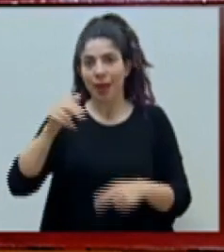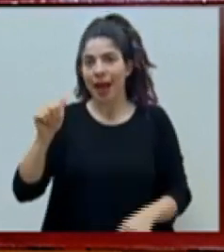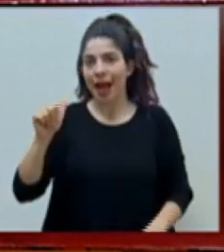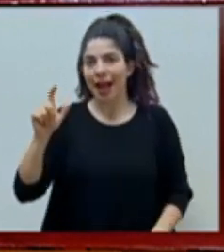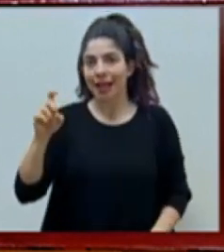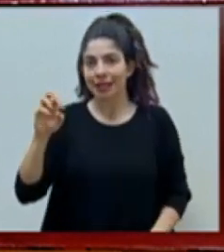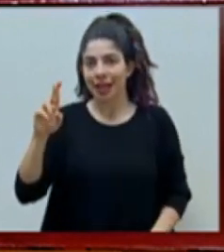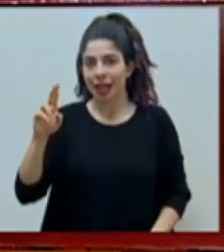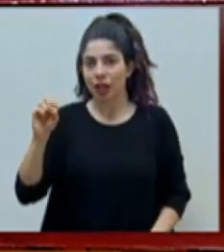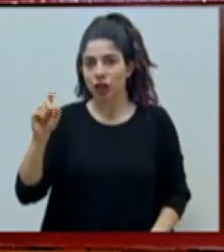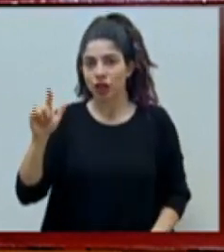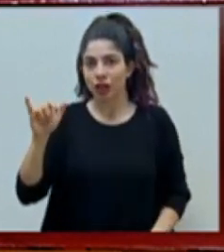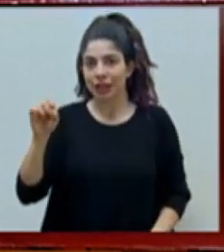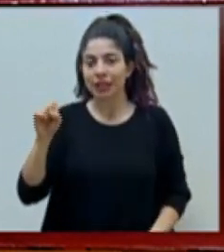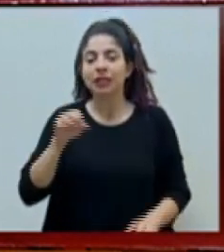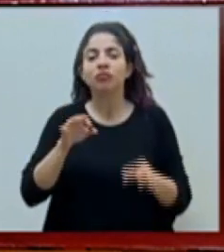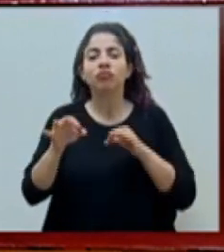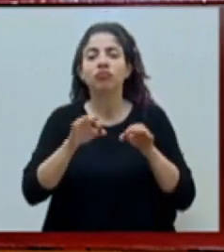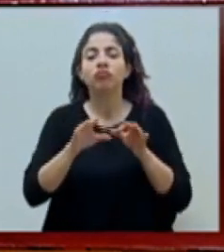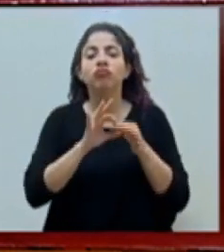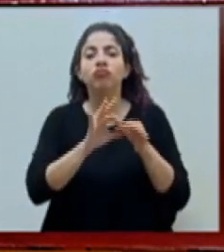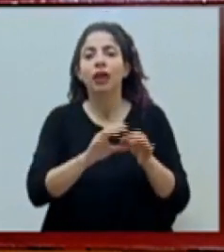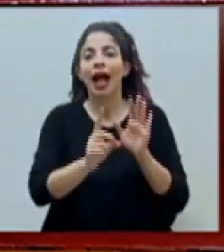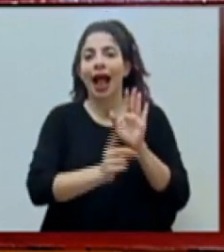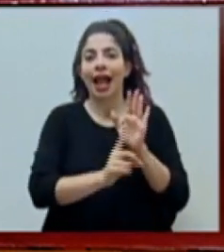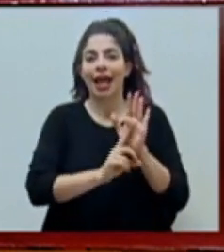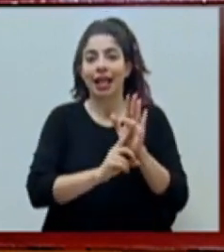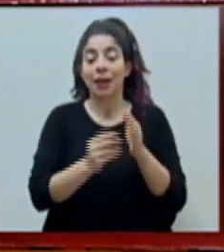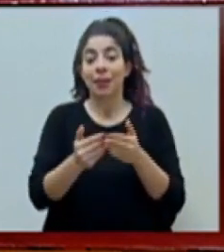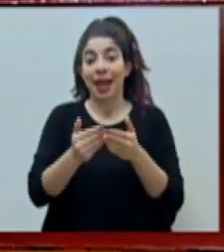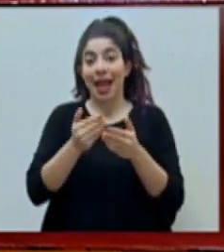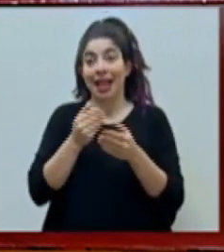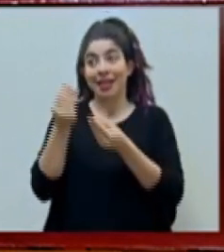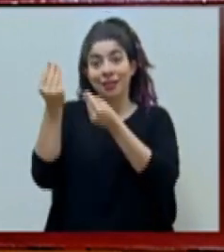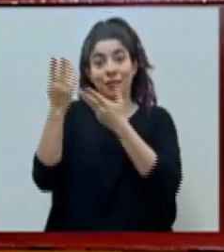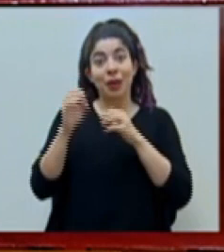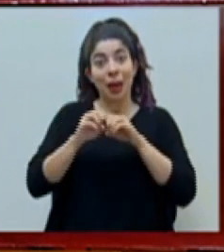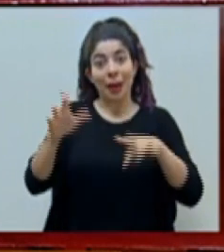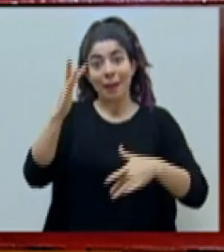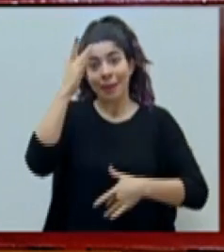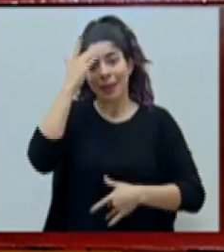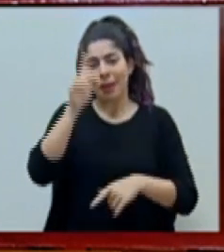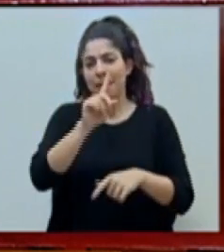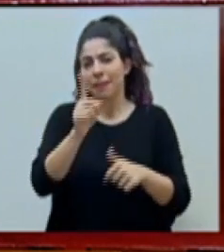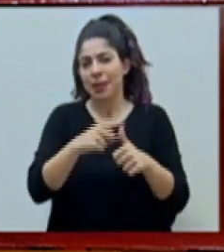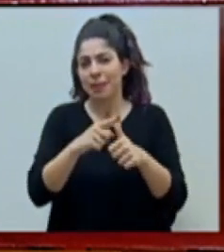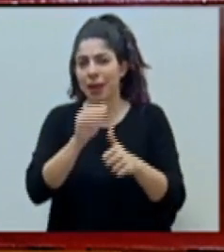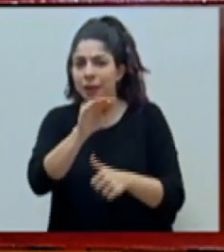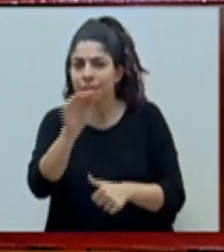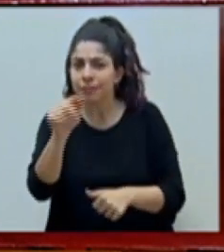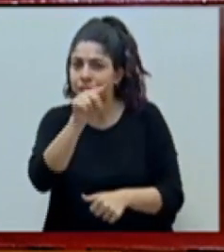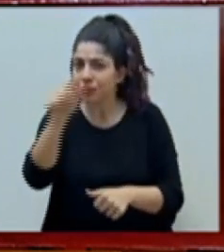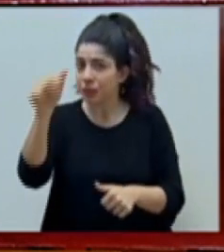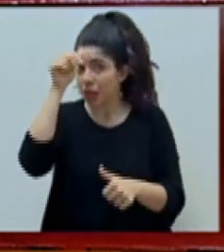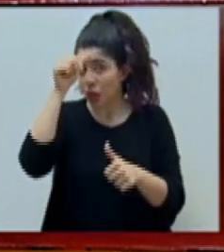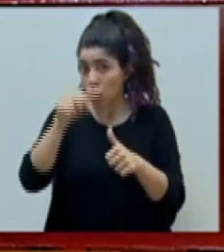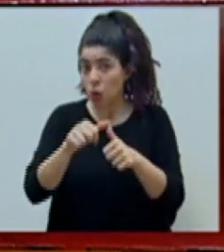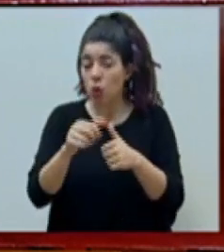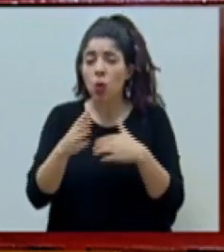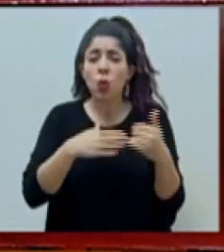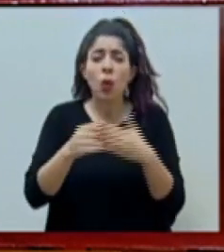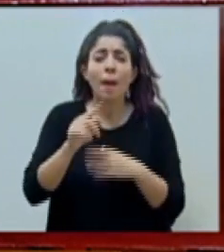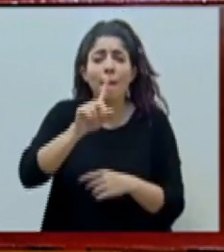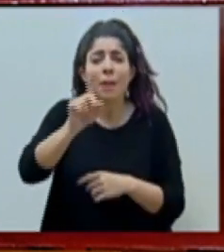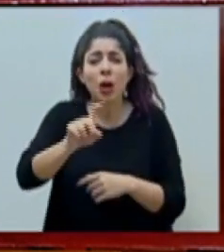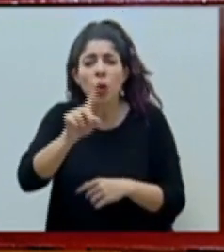Solís, quien detallará el reporte de alertas. Antes de pasar al reporte epidemiológico, le recordamos a la población que para